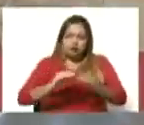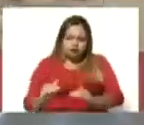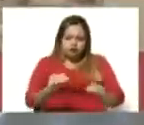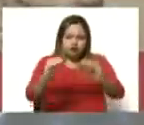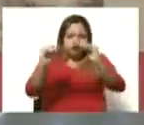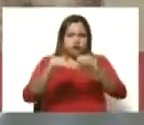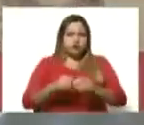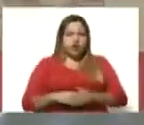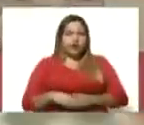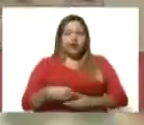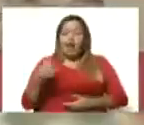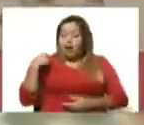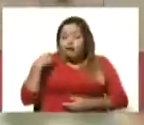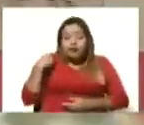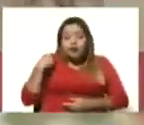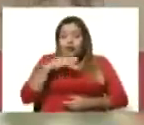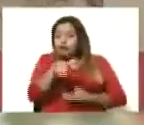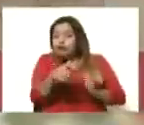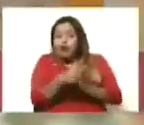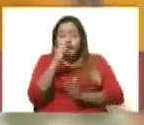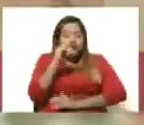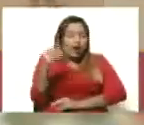Yo estoy informado de todo en tiempo real.